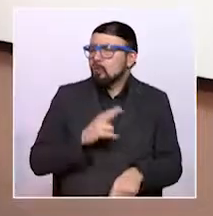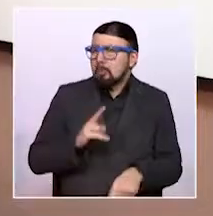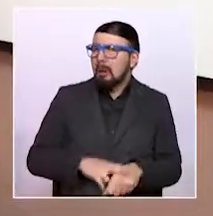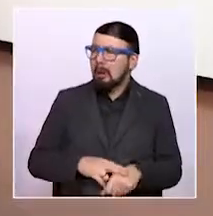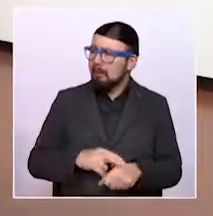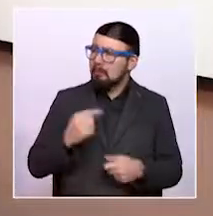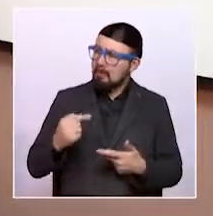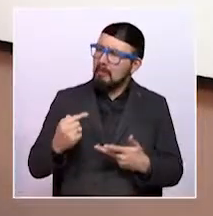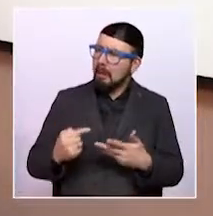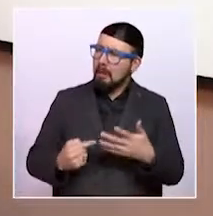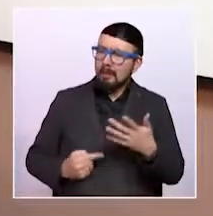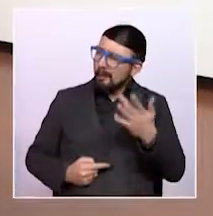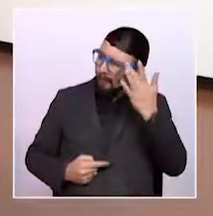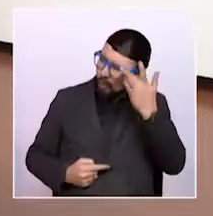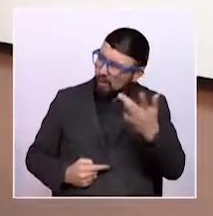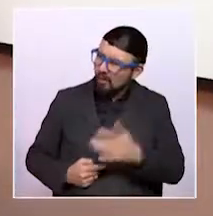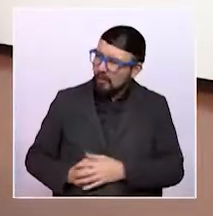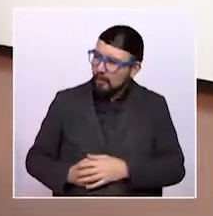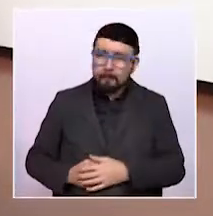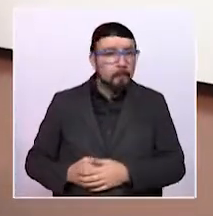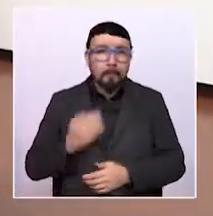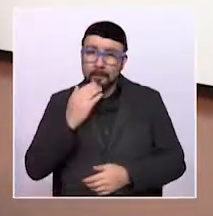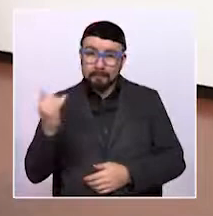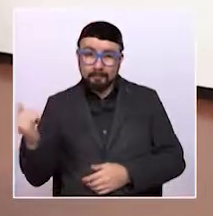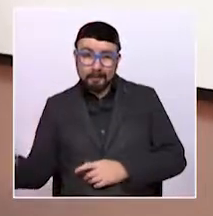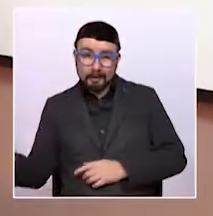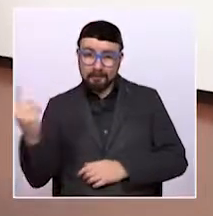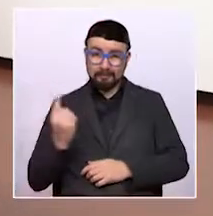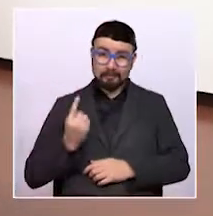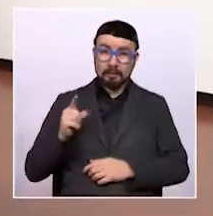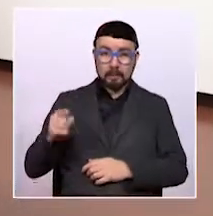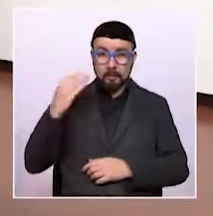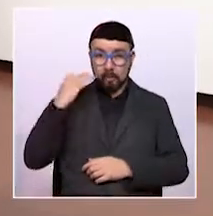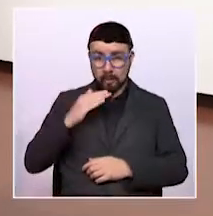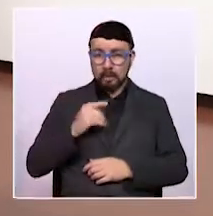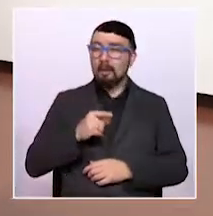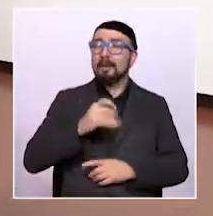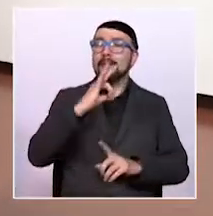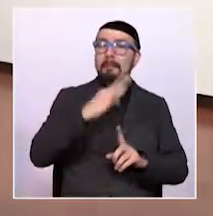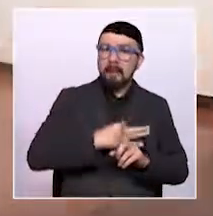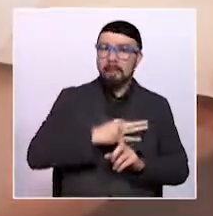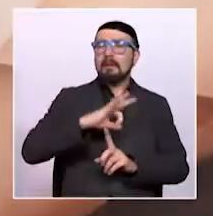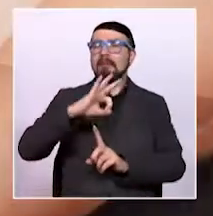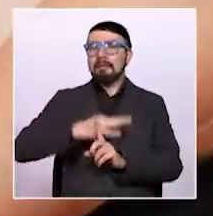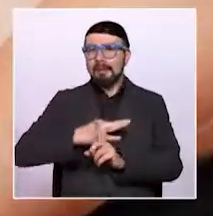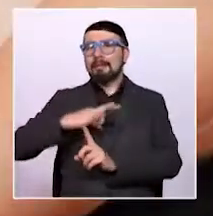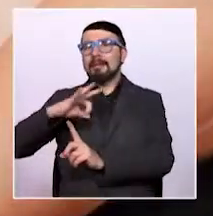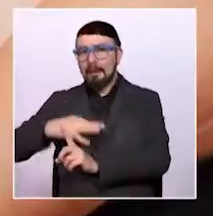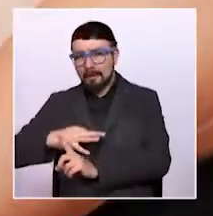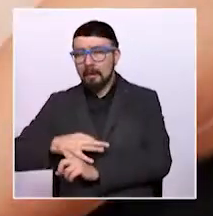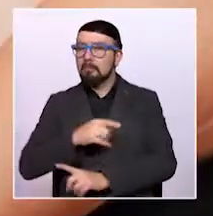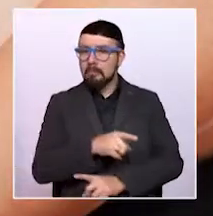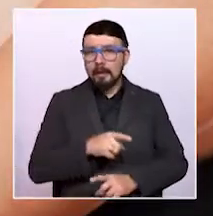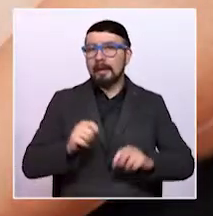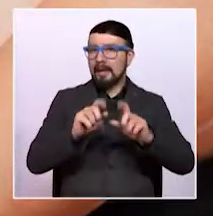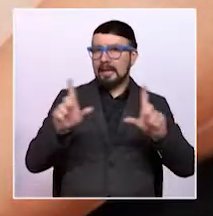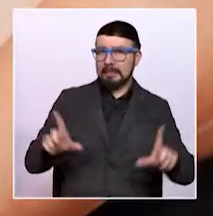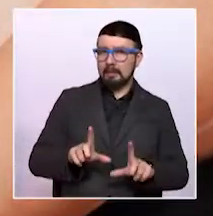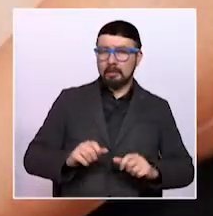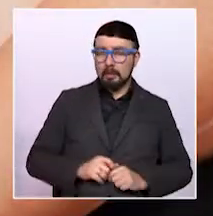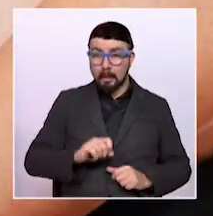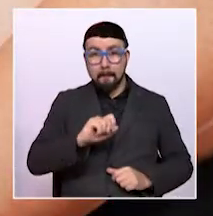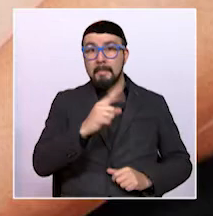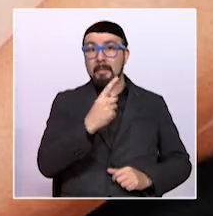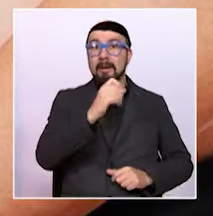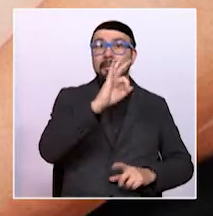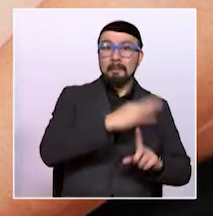los exámenes que se hacen inicialmente deben hacerse en cada trimestre sí para el primer trimestre tenemos exámenes para